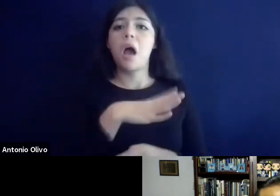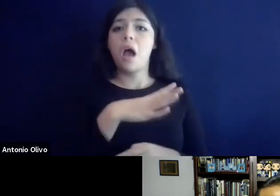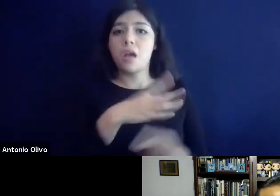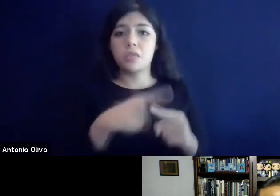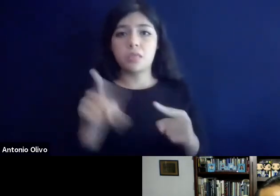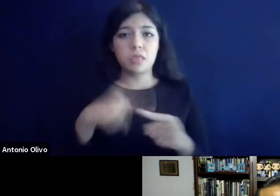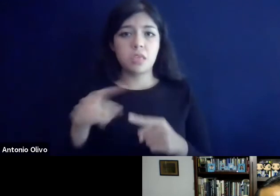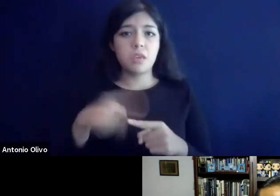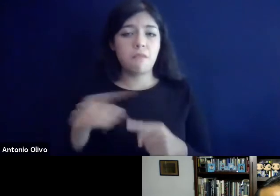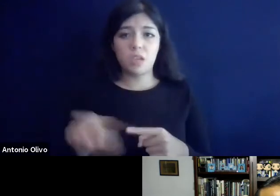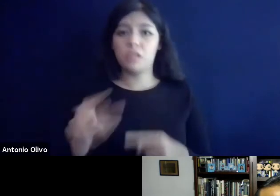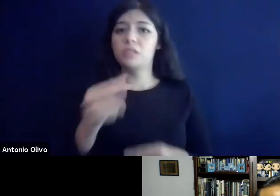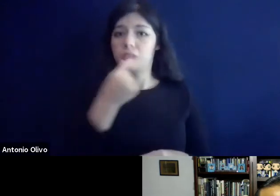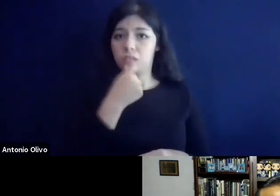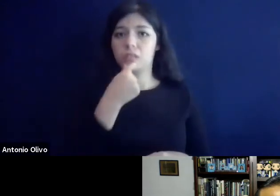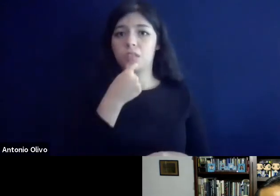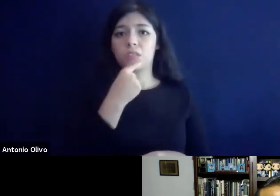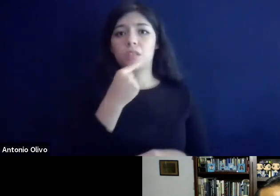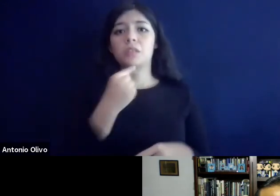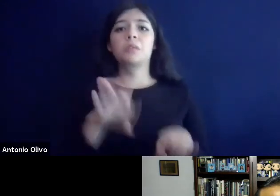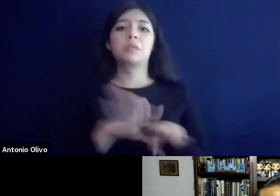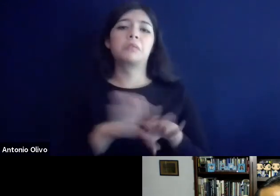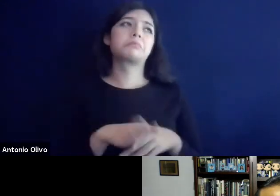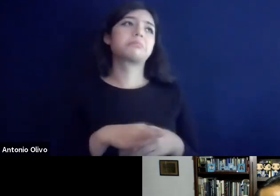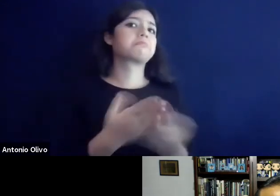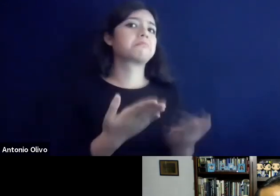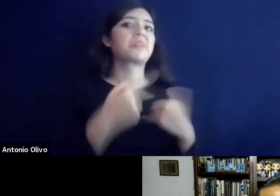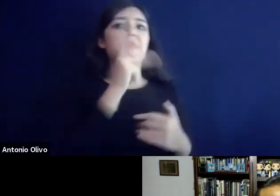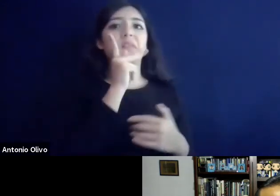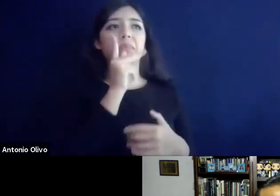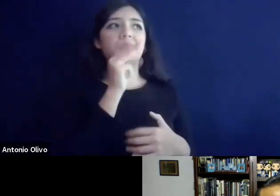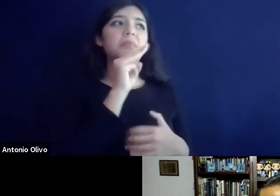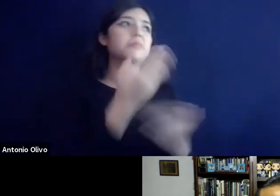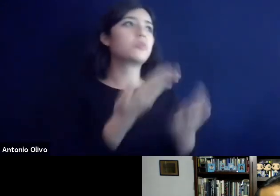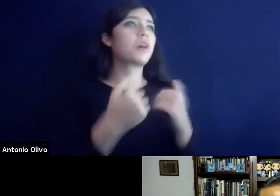quedo. No todo el mundo tiene eso, ¿sí? Entonces,